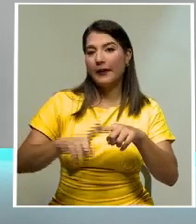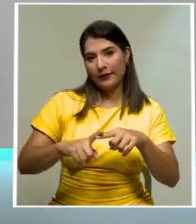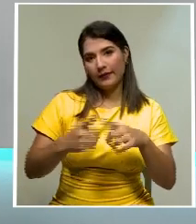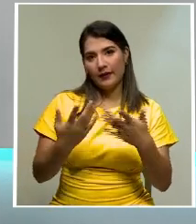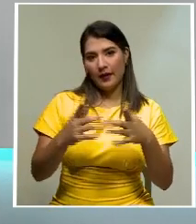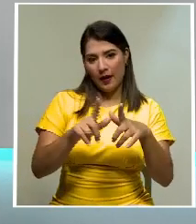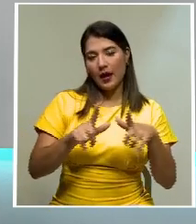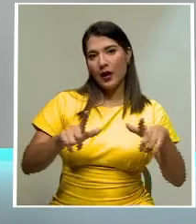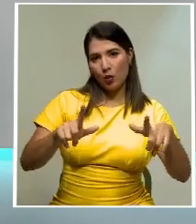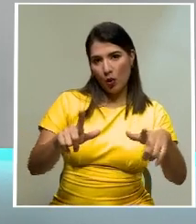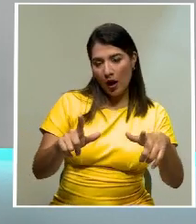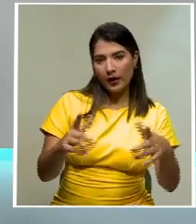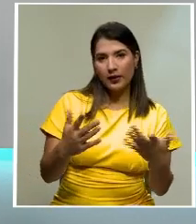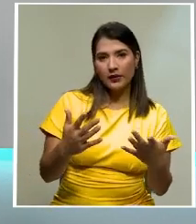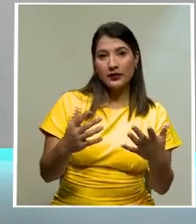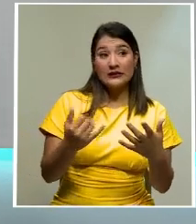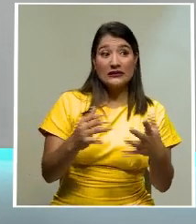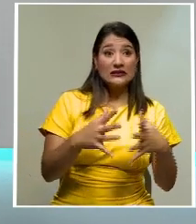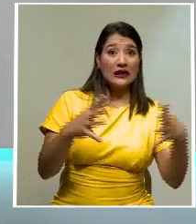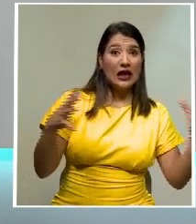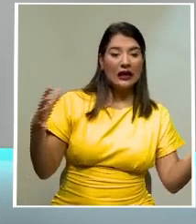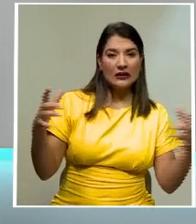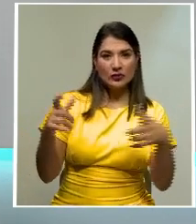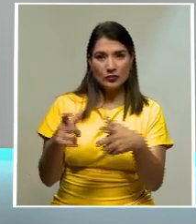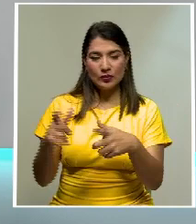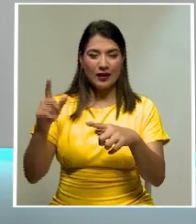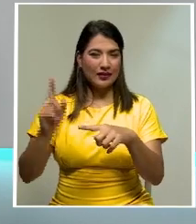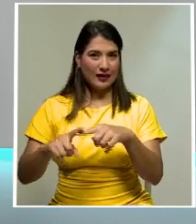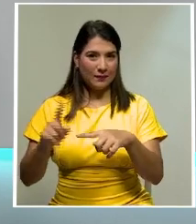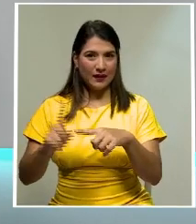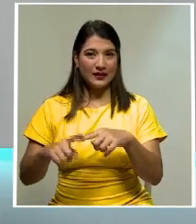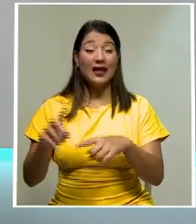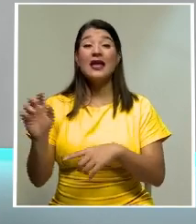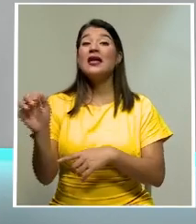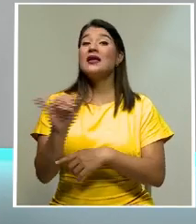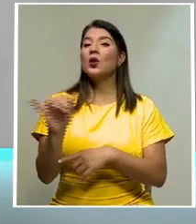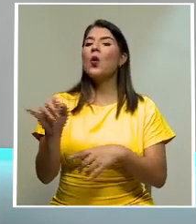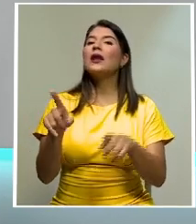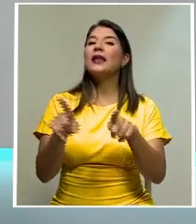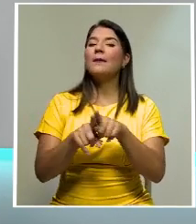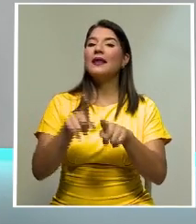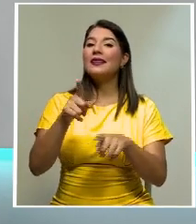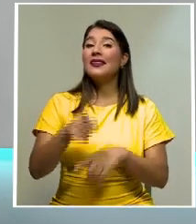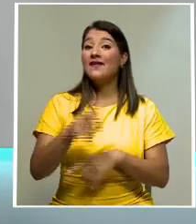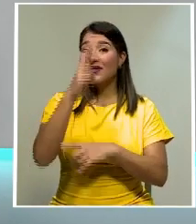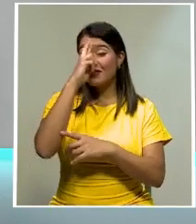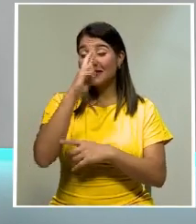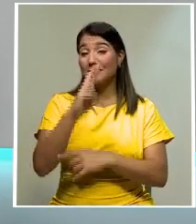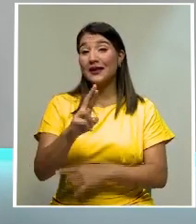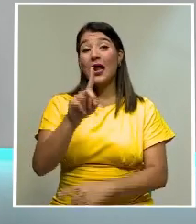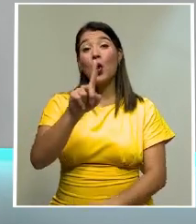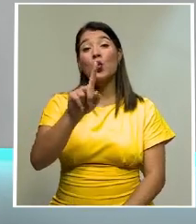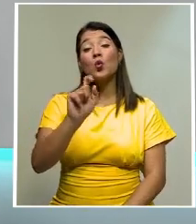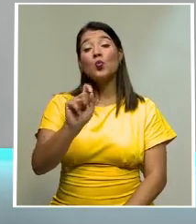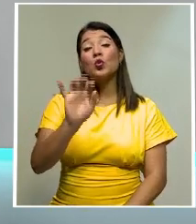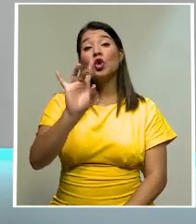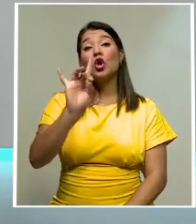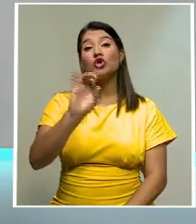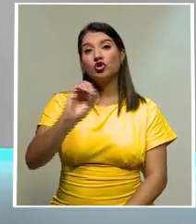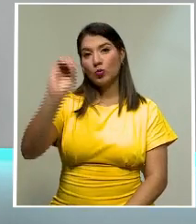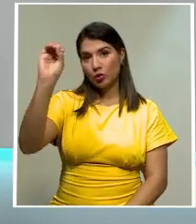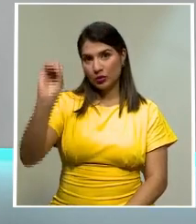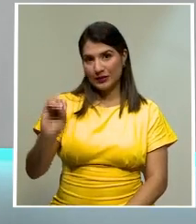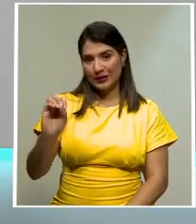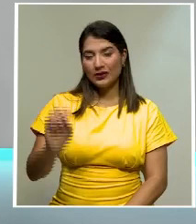donde se da el hecho, donde se da el culto, y también, eso sí, respetando el 1.8 metros de distancia entre